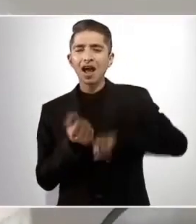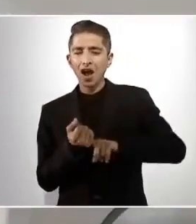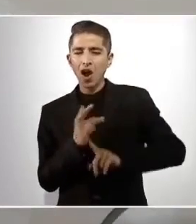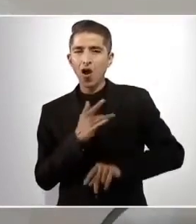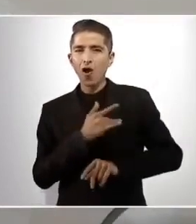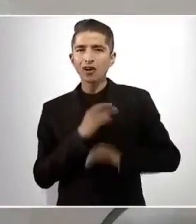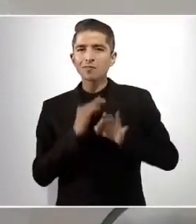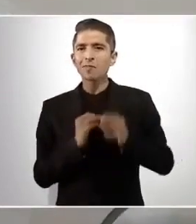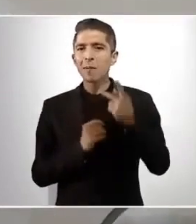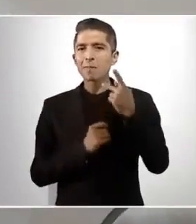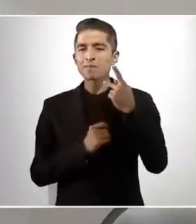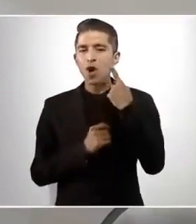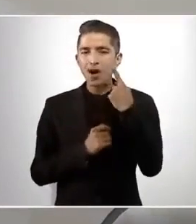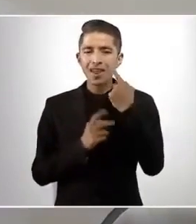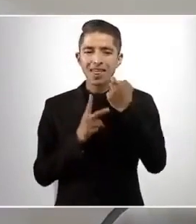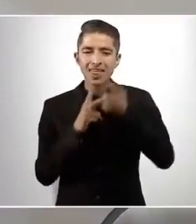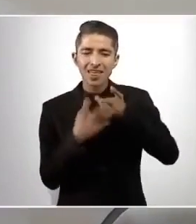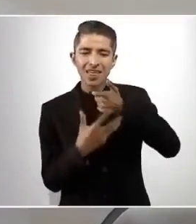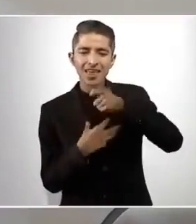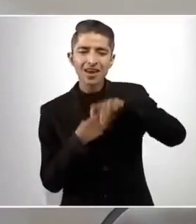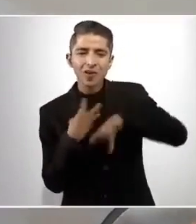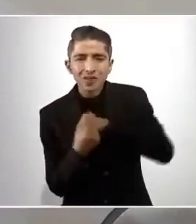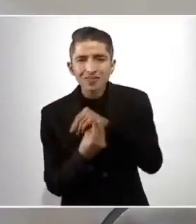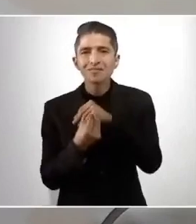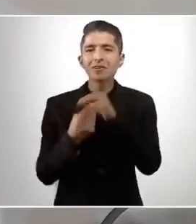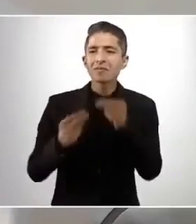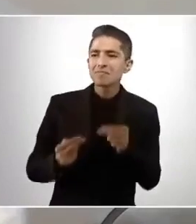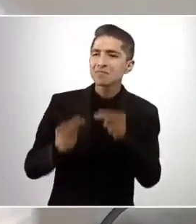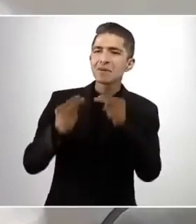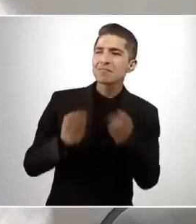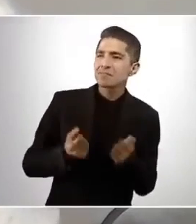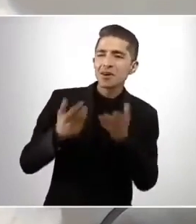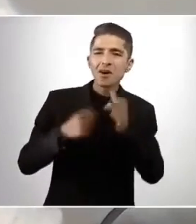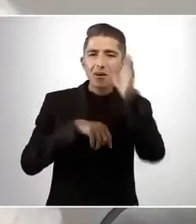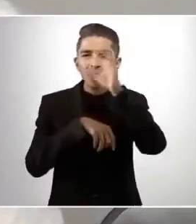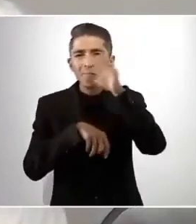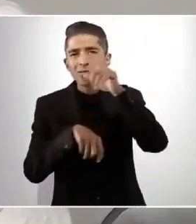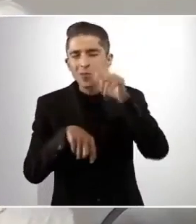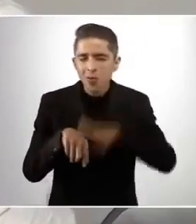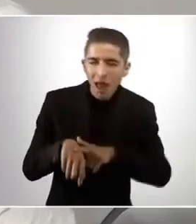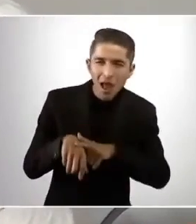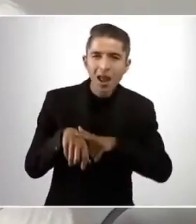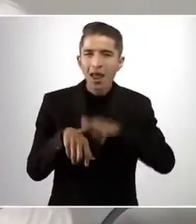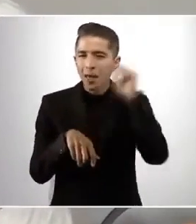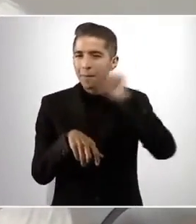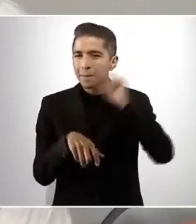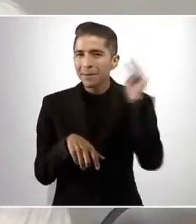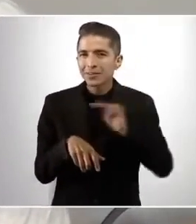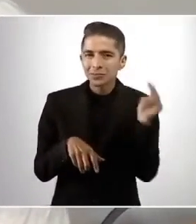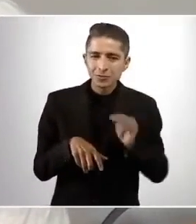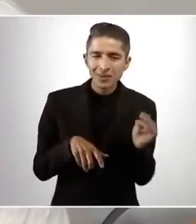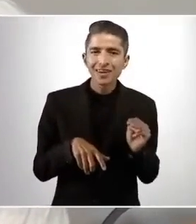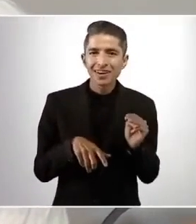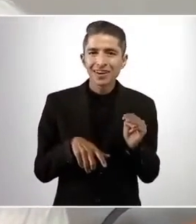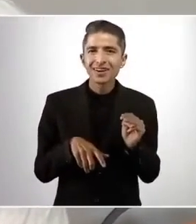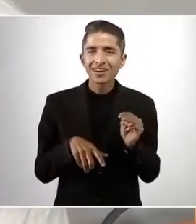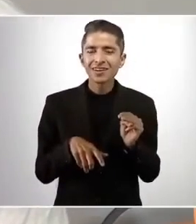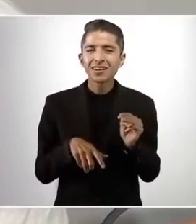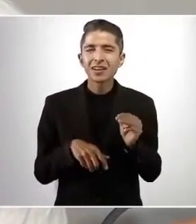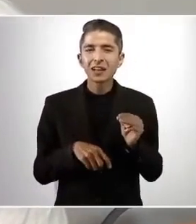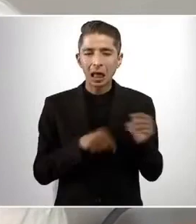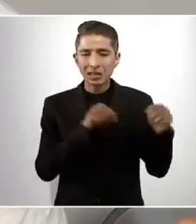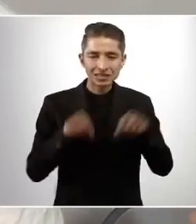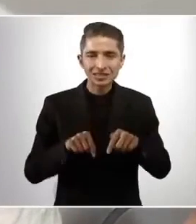político, económico, comercial, cultural de Michoacán